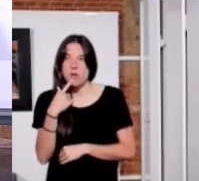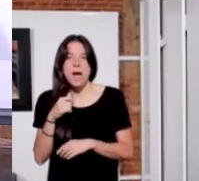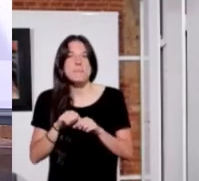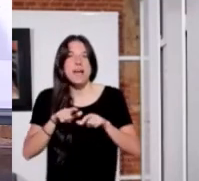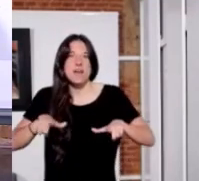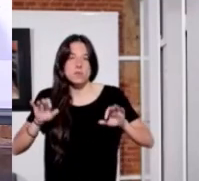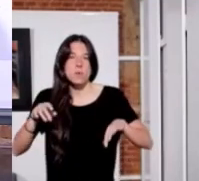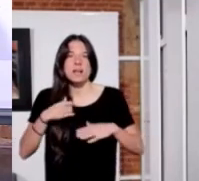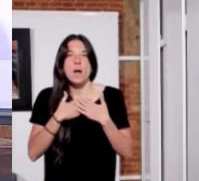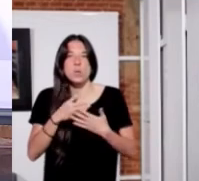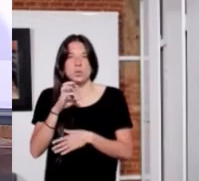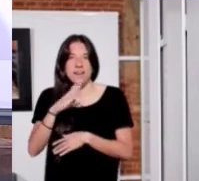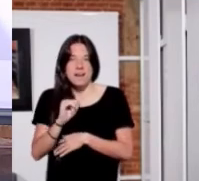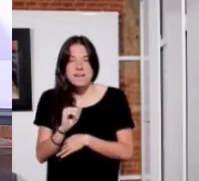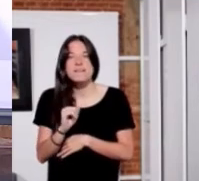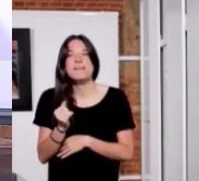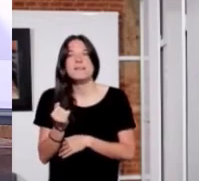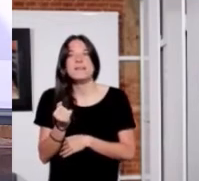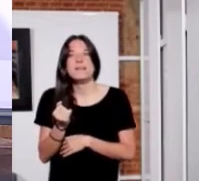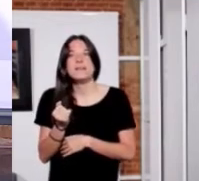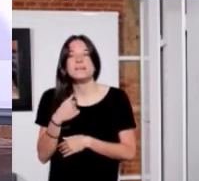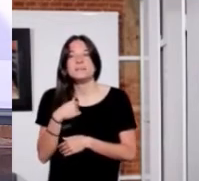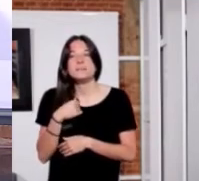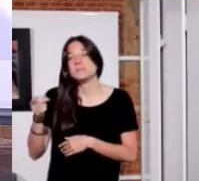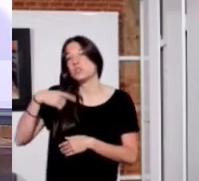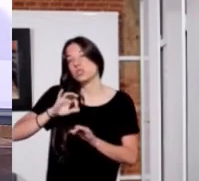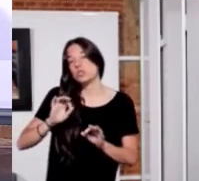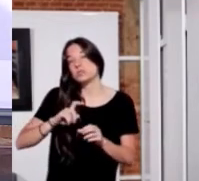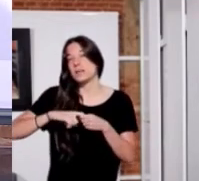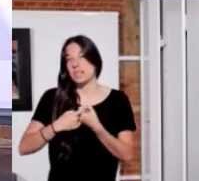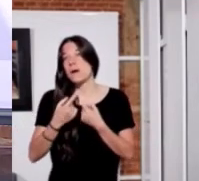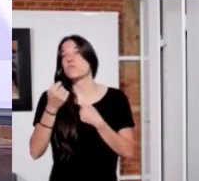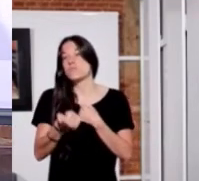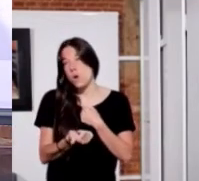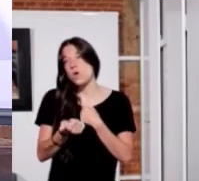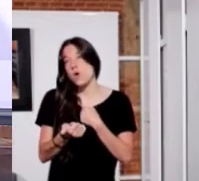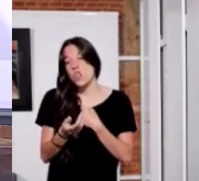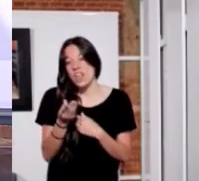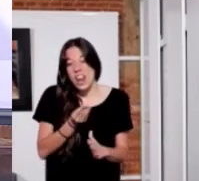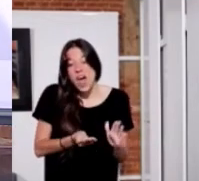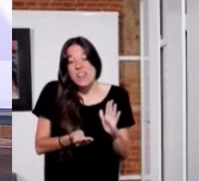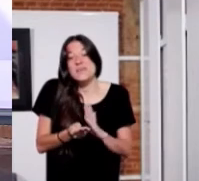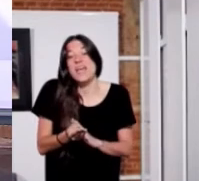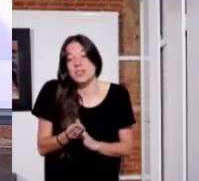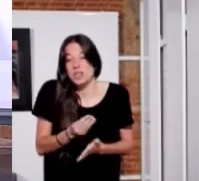como la Volunteca. Nosotros hemos sido partícipes un poco del nacimiento de este